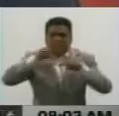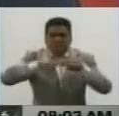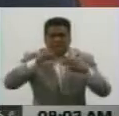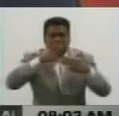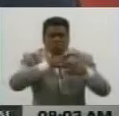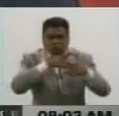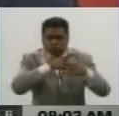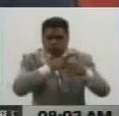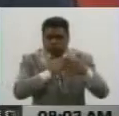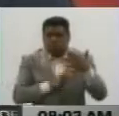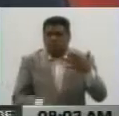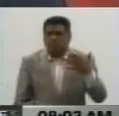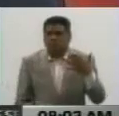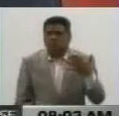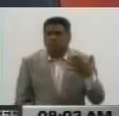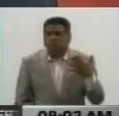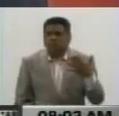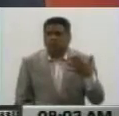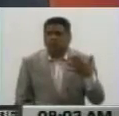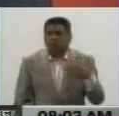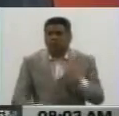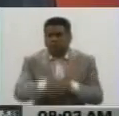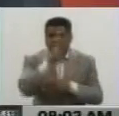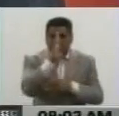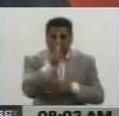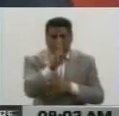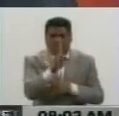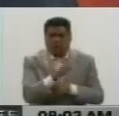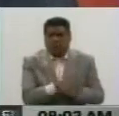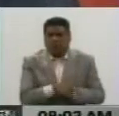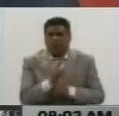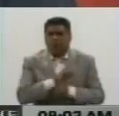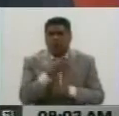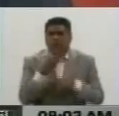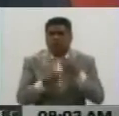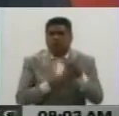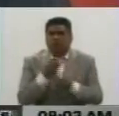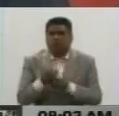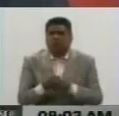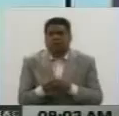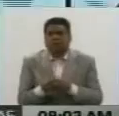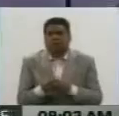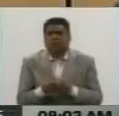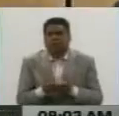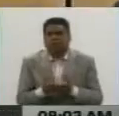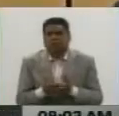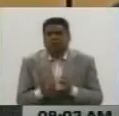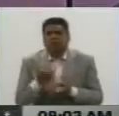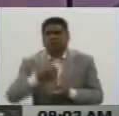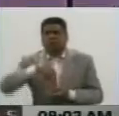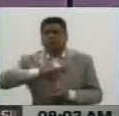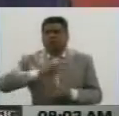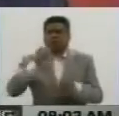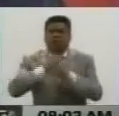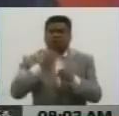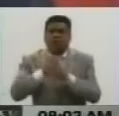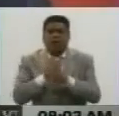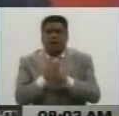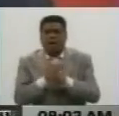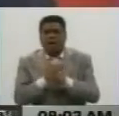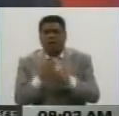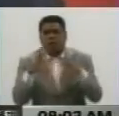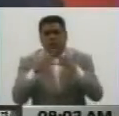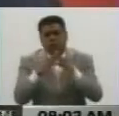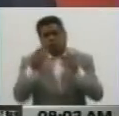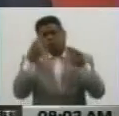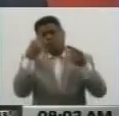proyecto que sea viable, muy bien, y si no es viable, no se realiza, entonces vamos trabajando con las calizas, con la